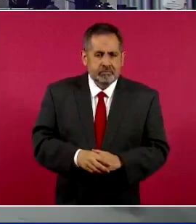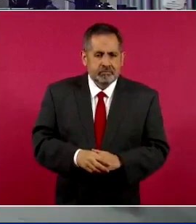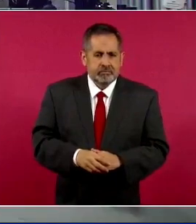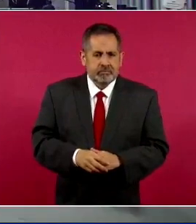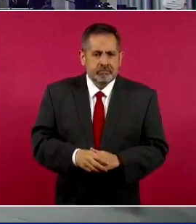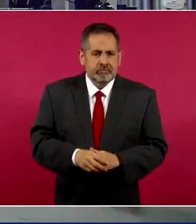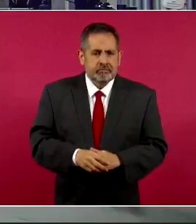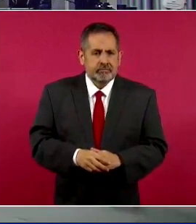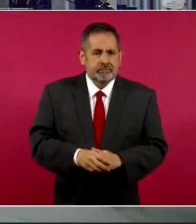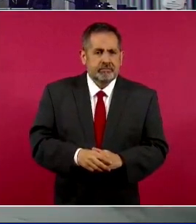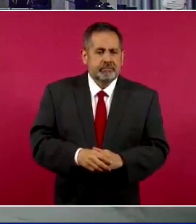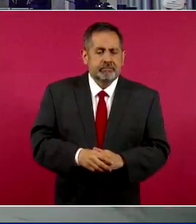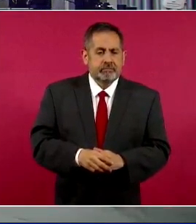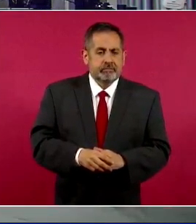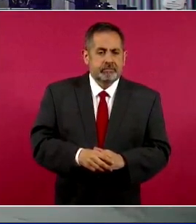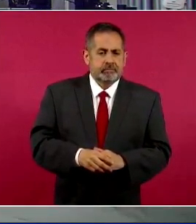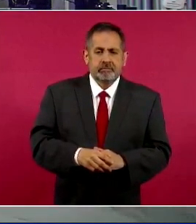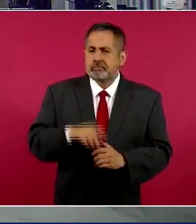Hay